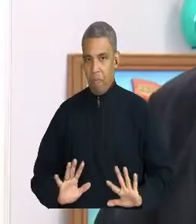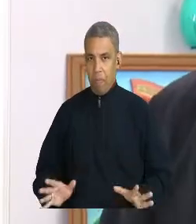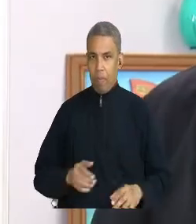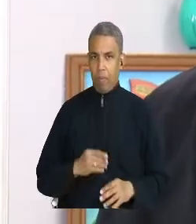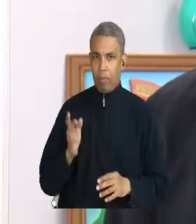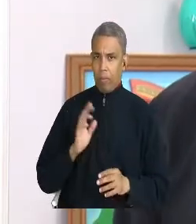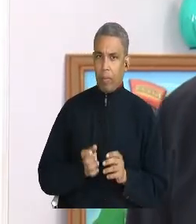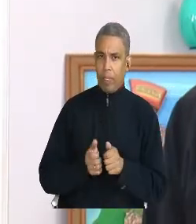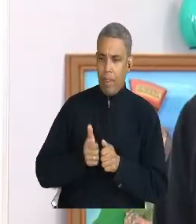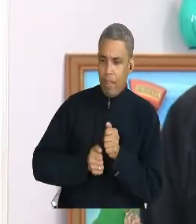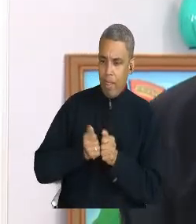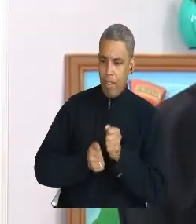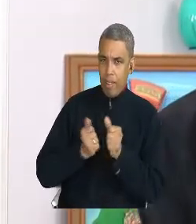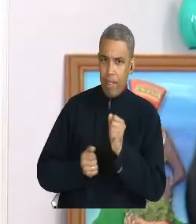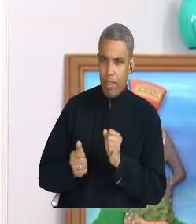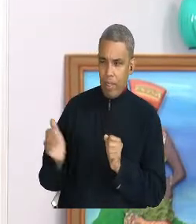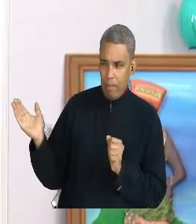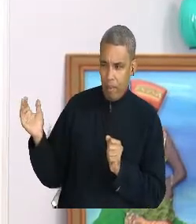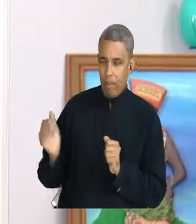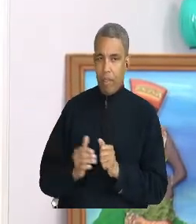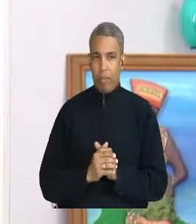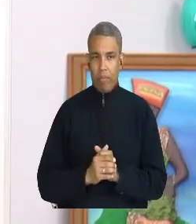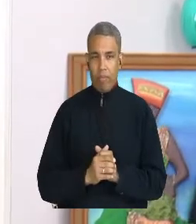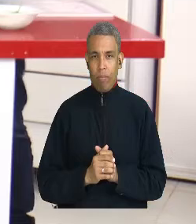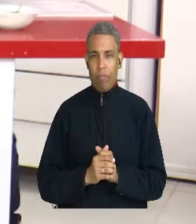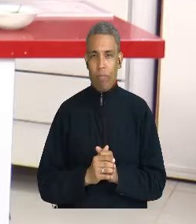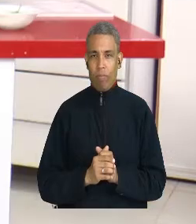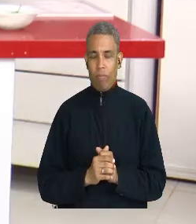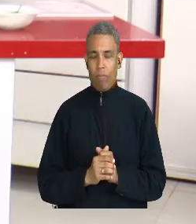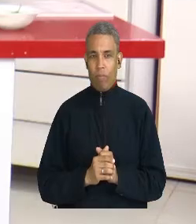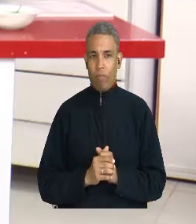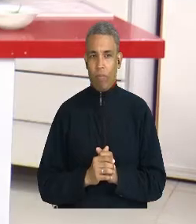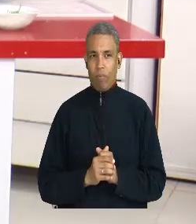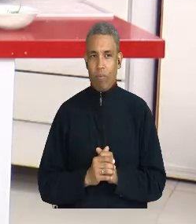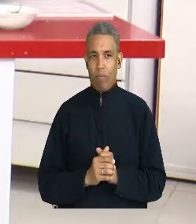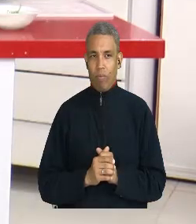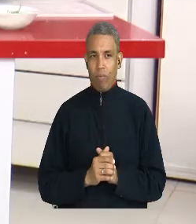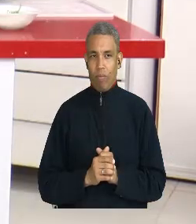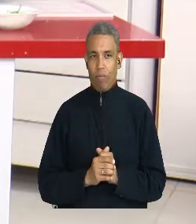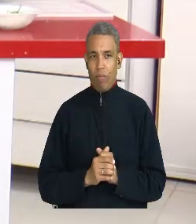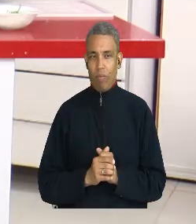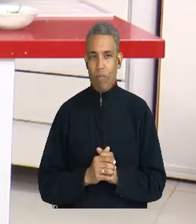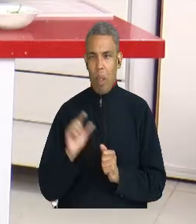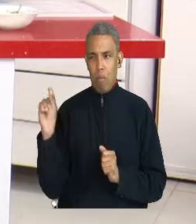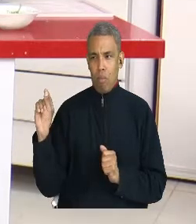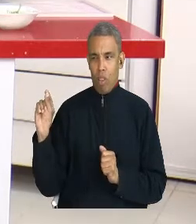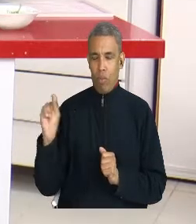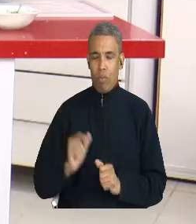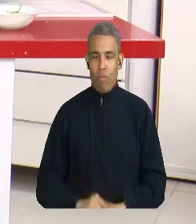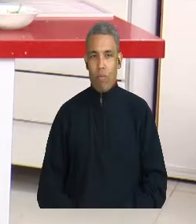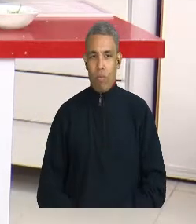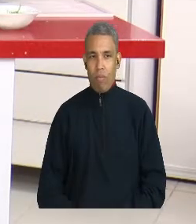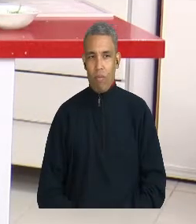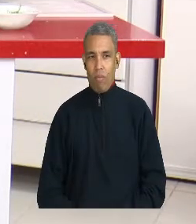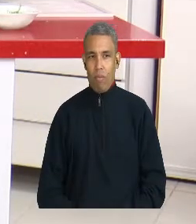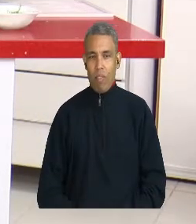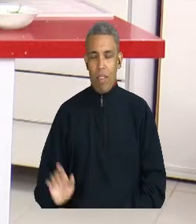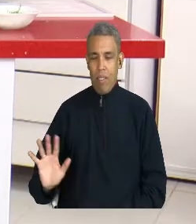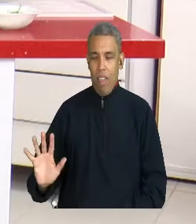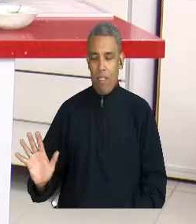líquida. Ya nuestra salsa está bonita ahora. ¿Ahí? Sí, un poquitico. Ay, espérame. Así está